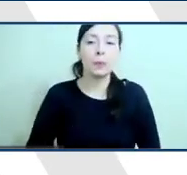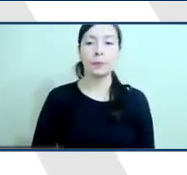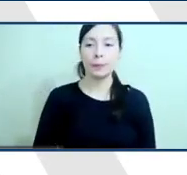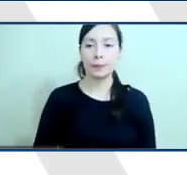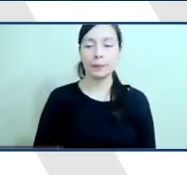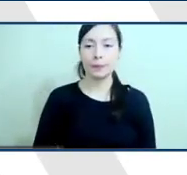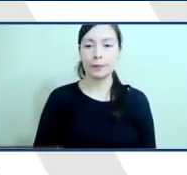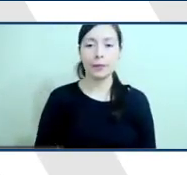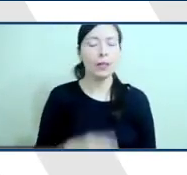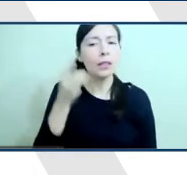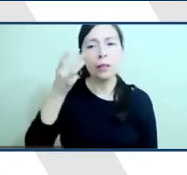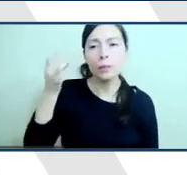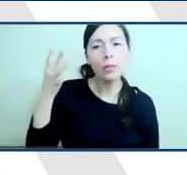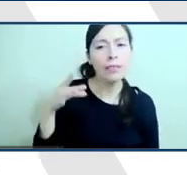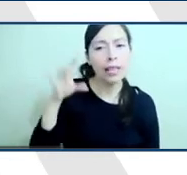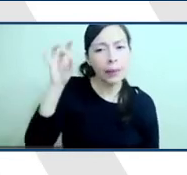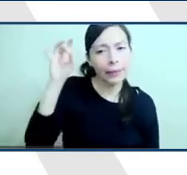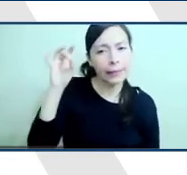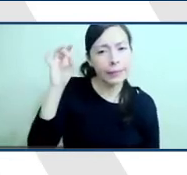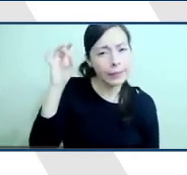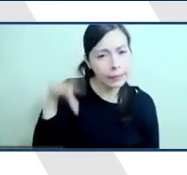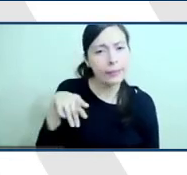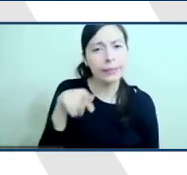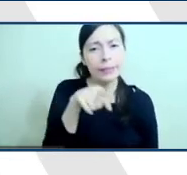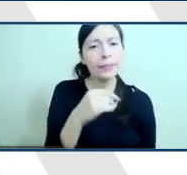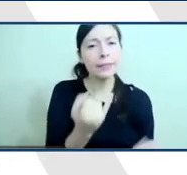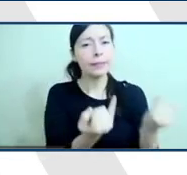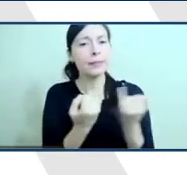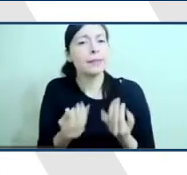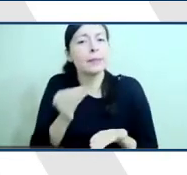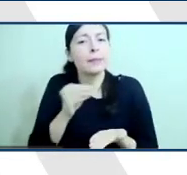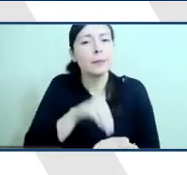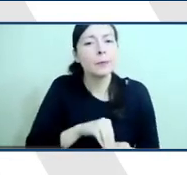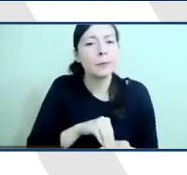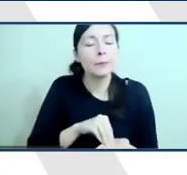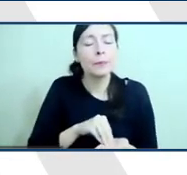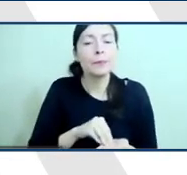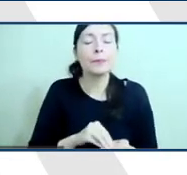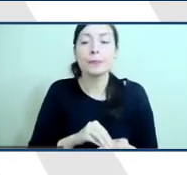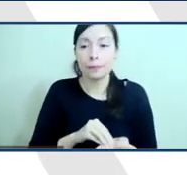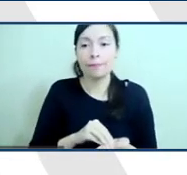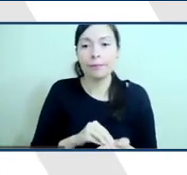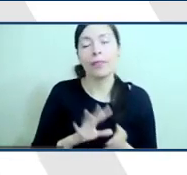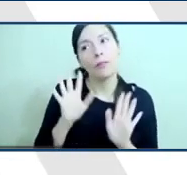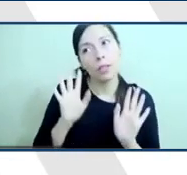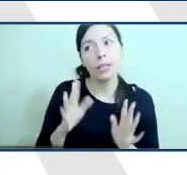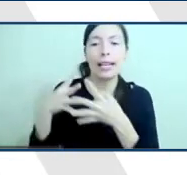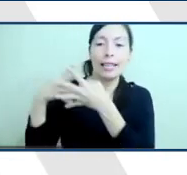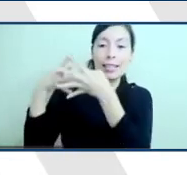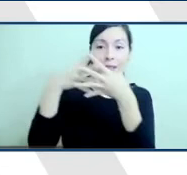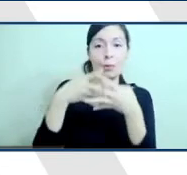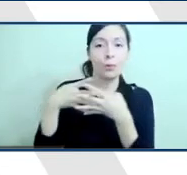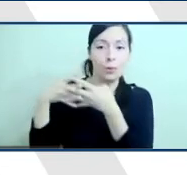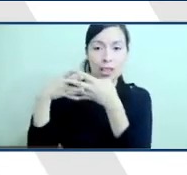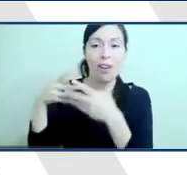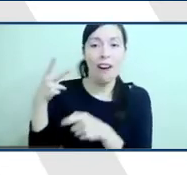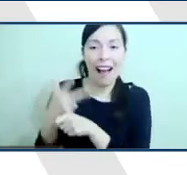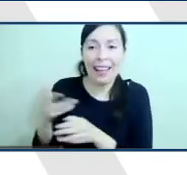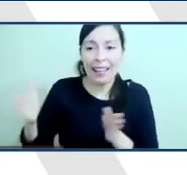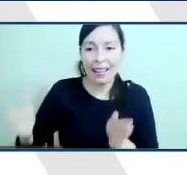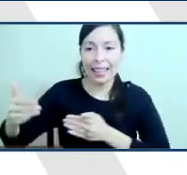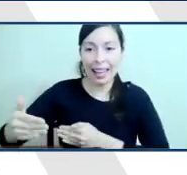¿Cómo saber más respecto a esto? Hay que ir a las fuentes. He encontrado que en Estados Unidos se conservan varias cajas